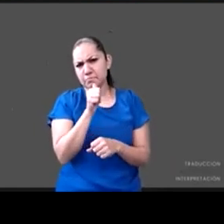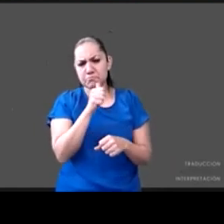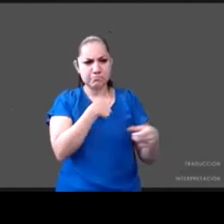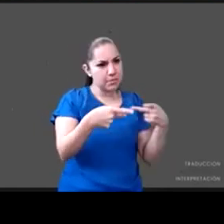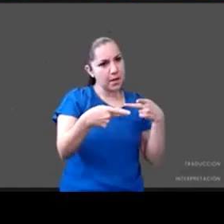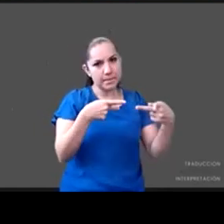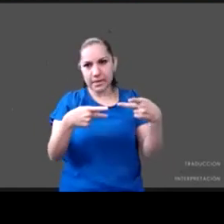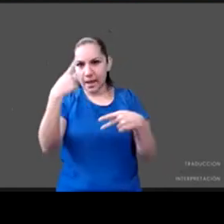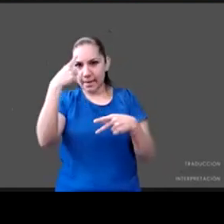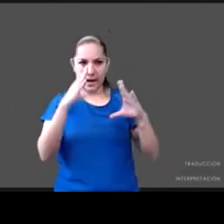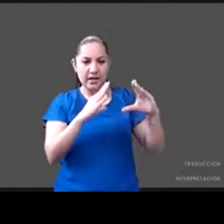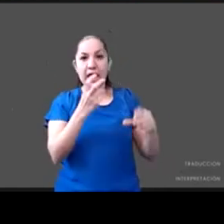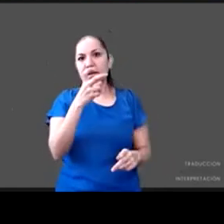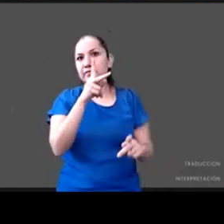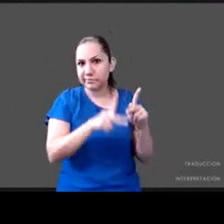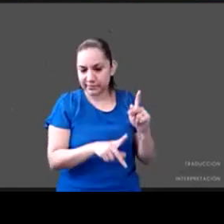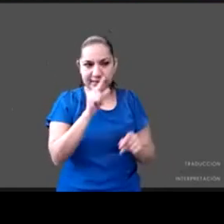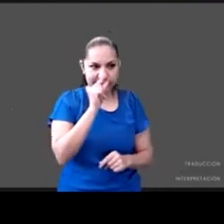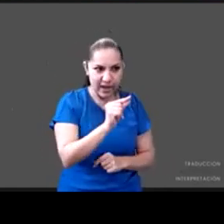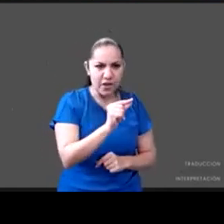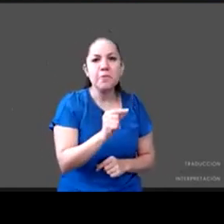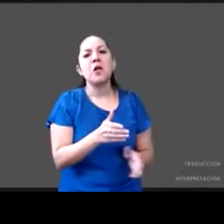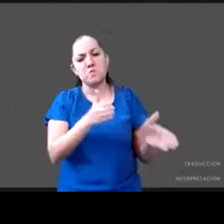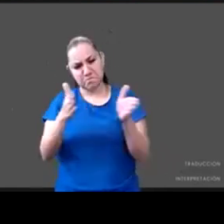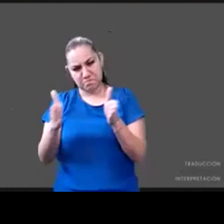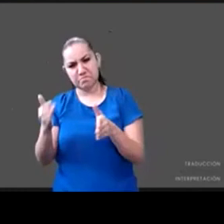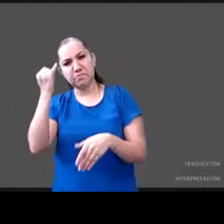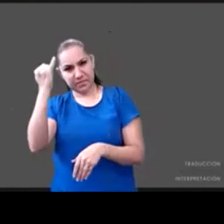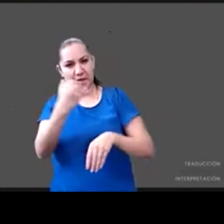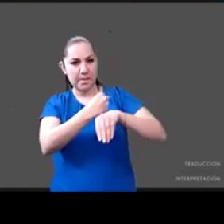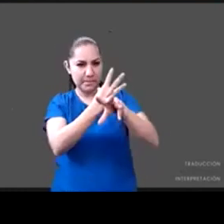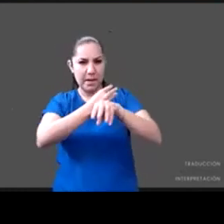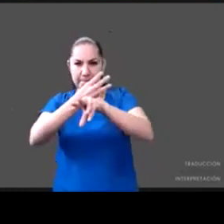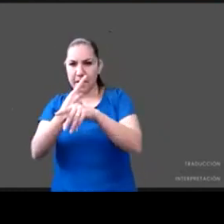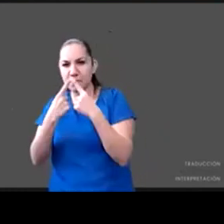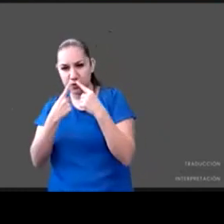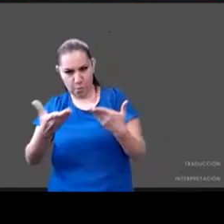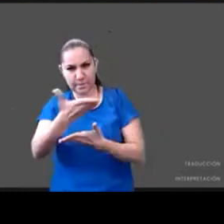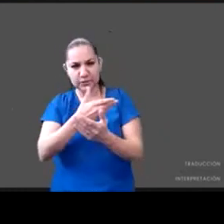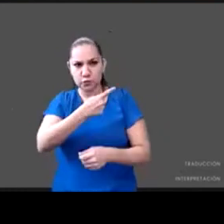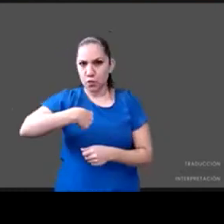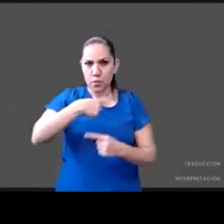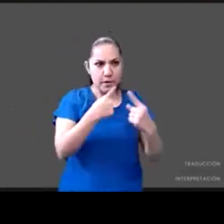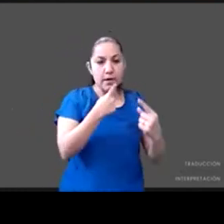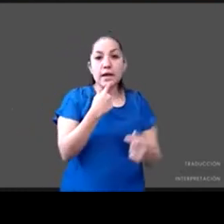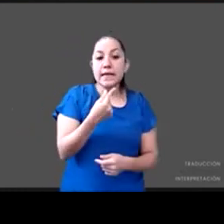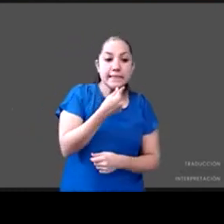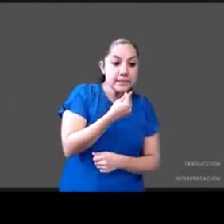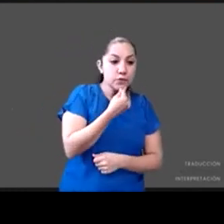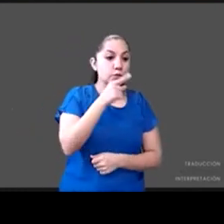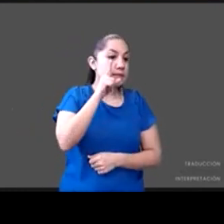en lo que se convirtió esa serie de conversatorios, era que niños, niñas y adolescentes son también responsabilidad de las iglesias.